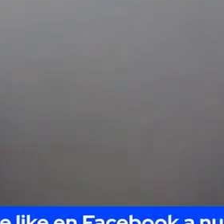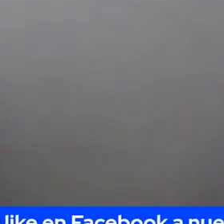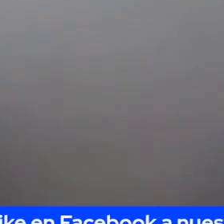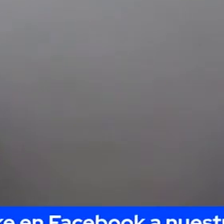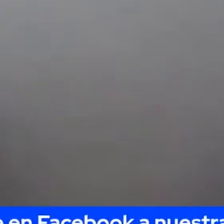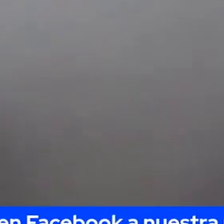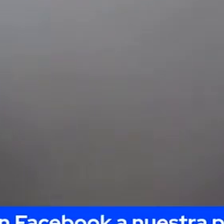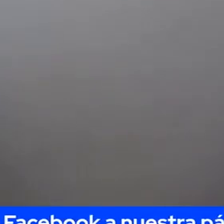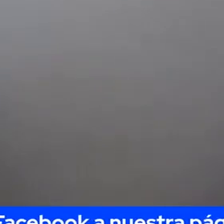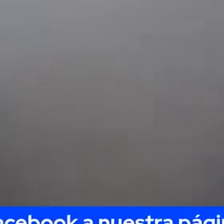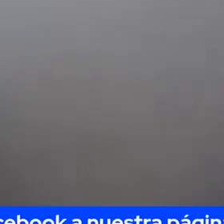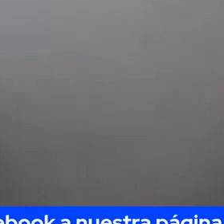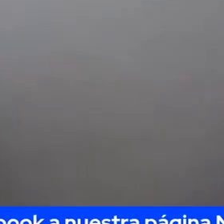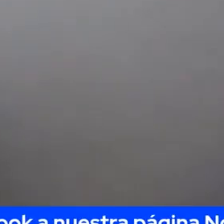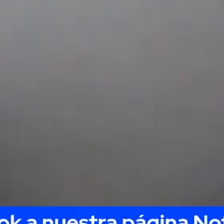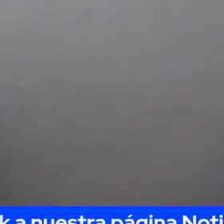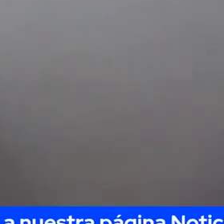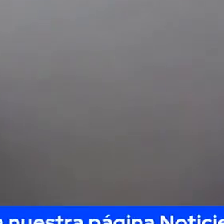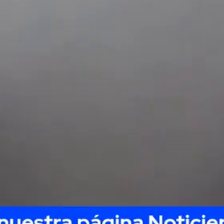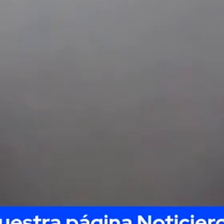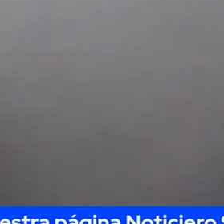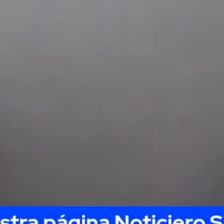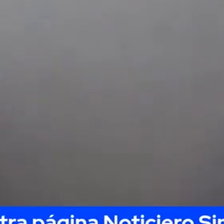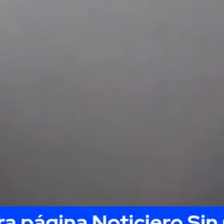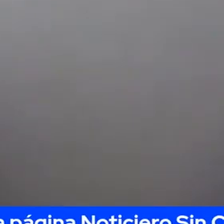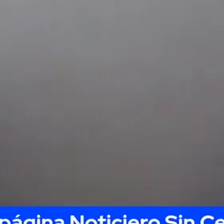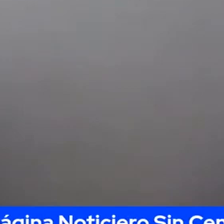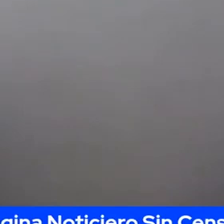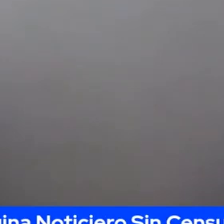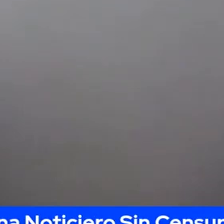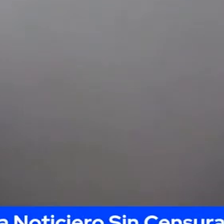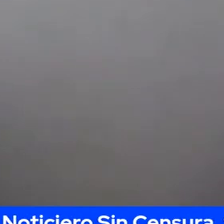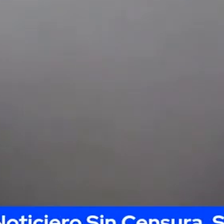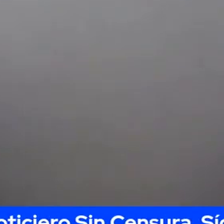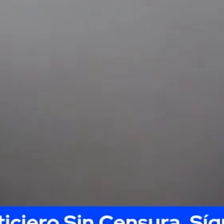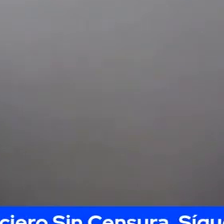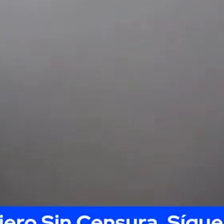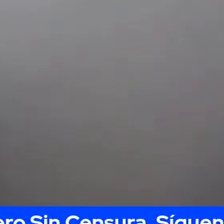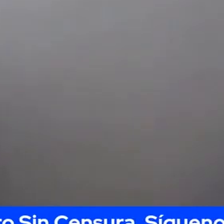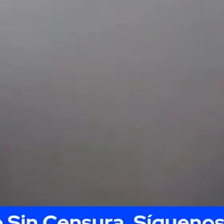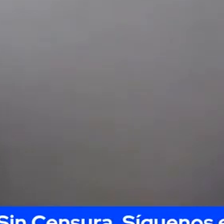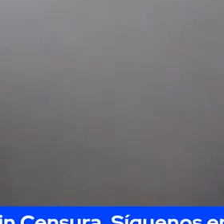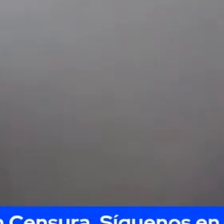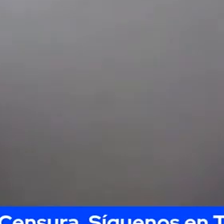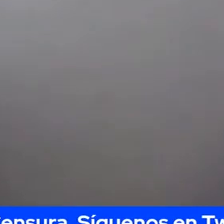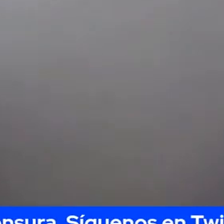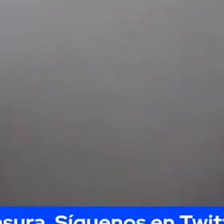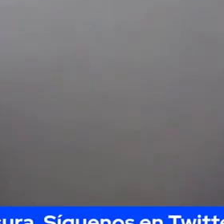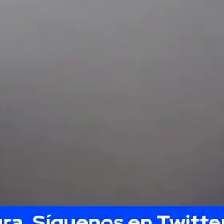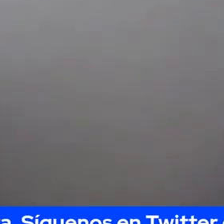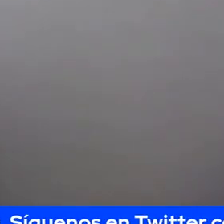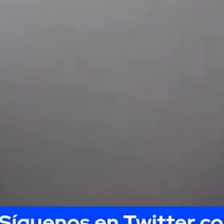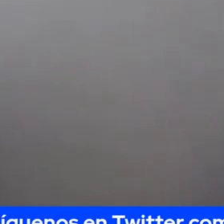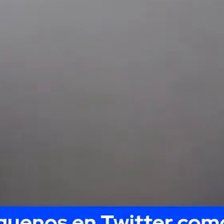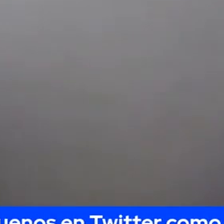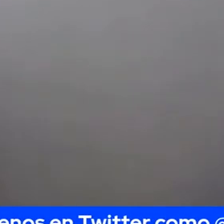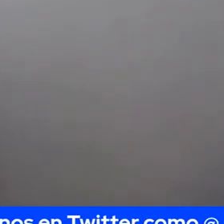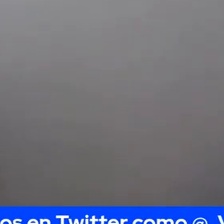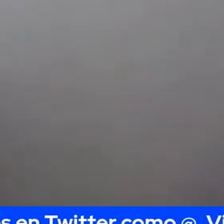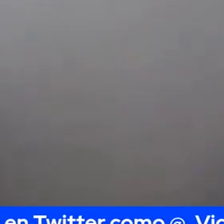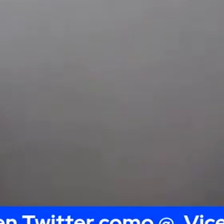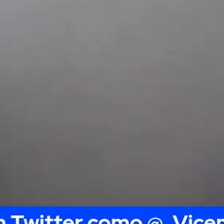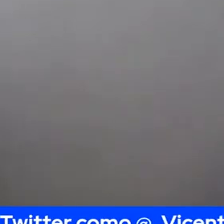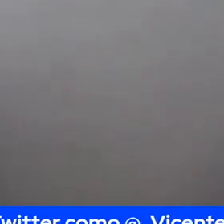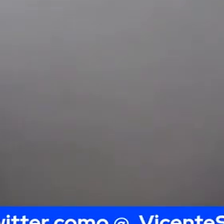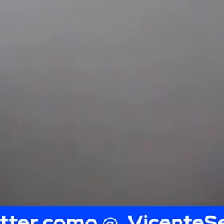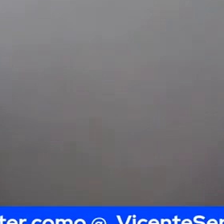es, lo digo con todas sus letras, habla sin una serie de fundamentos claros, fundamentos jurídicos electorales, simple y sencillamente, como bien